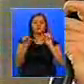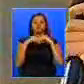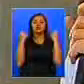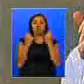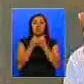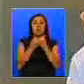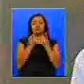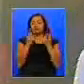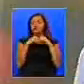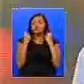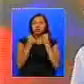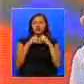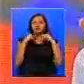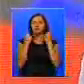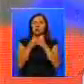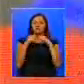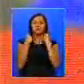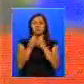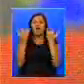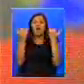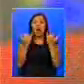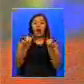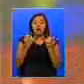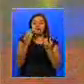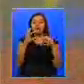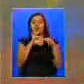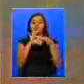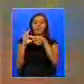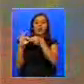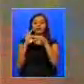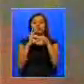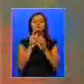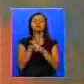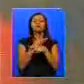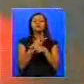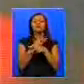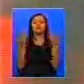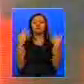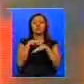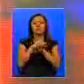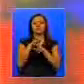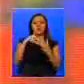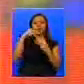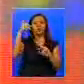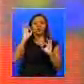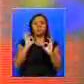el vicepresidente fue a buscar cooperación e integración productiva regional. Ustedes saben que